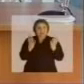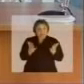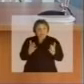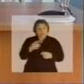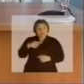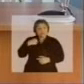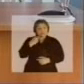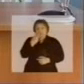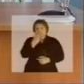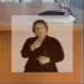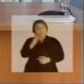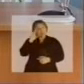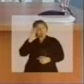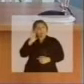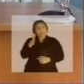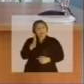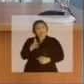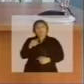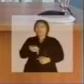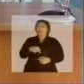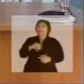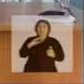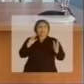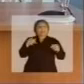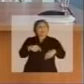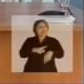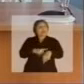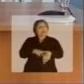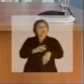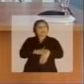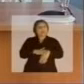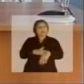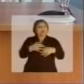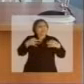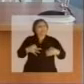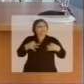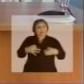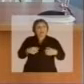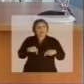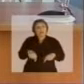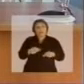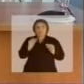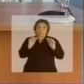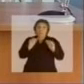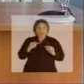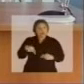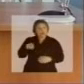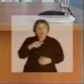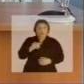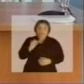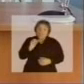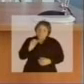Y que parecería que en este tiempo tan especial, donde estamos un poco más